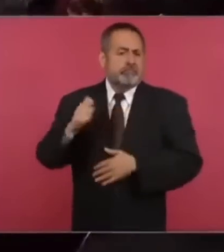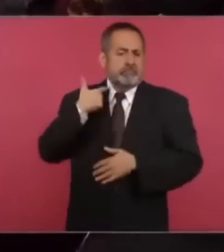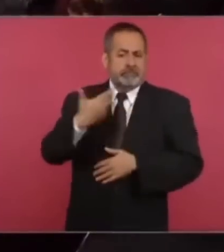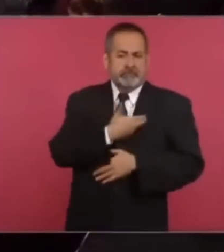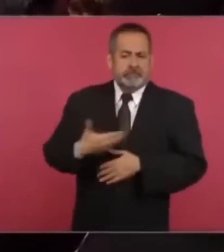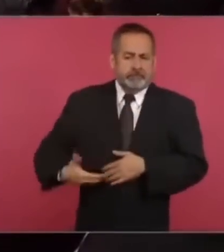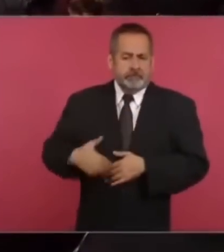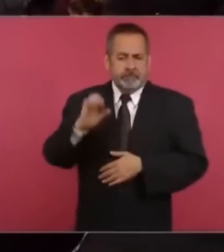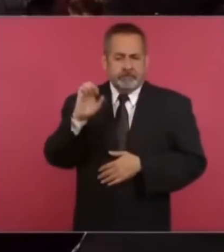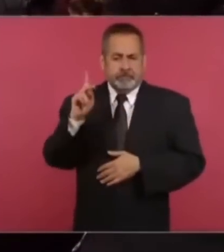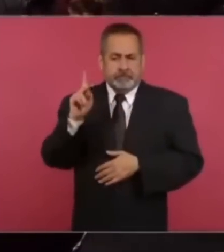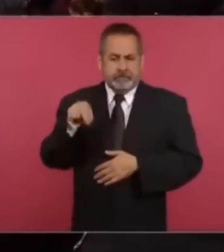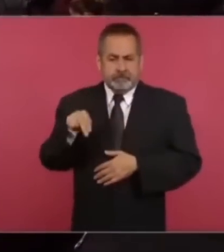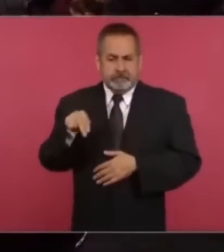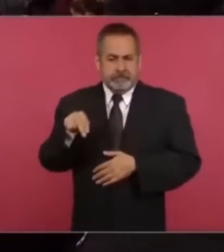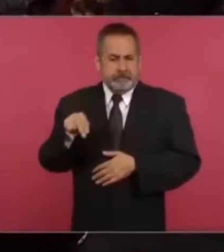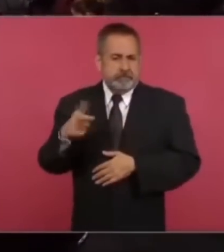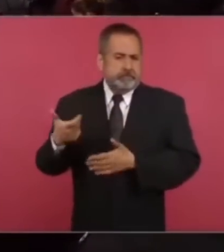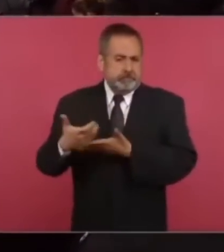presidente Peña Nieto.